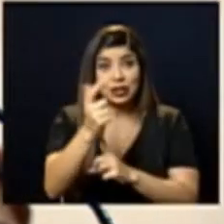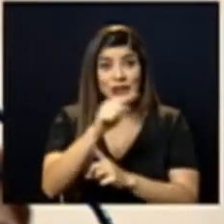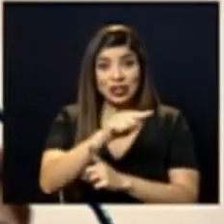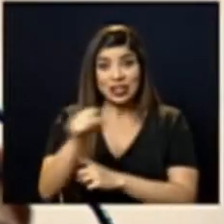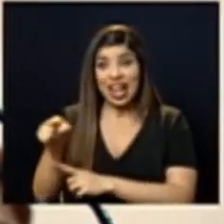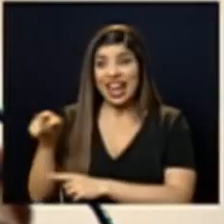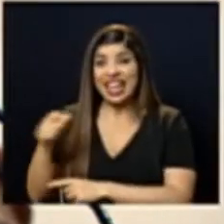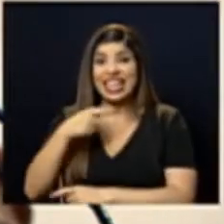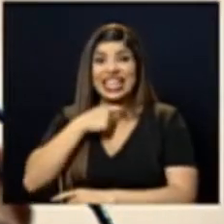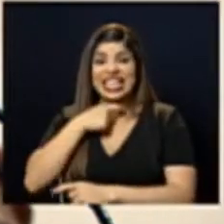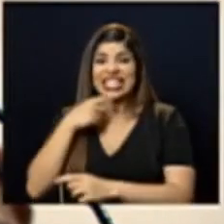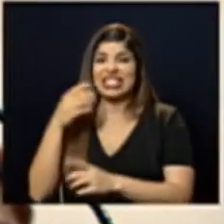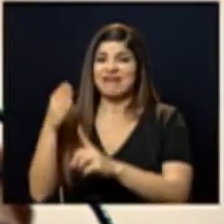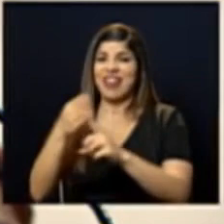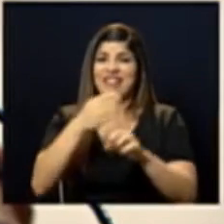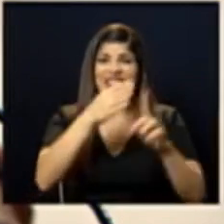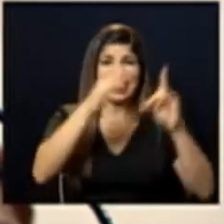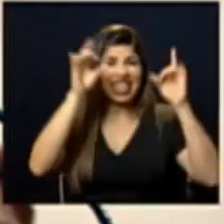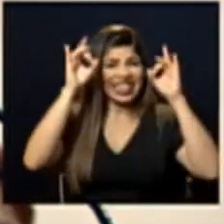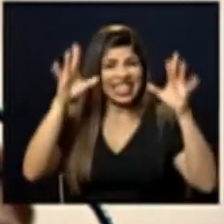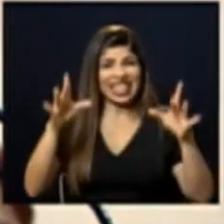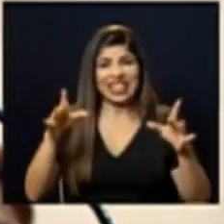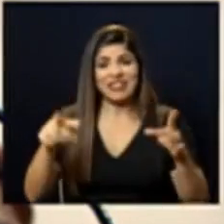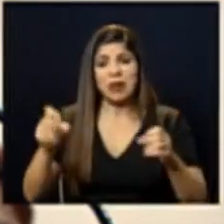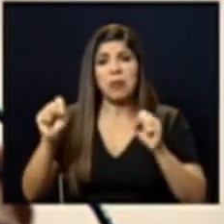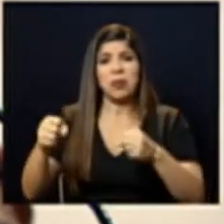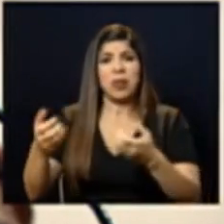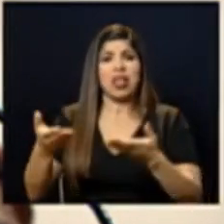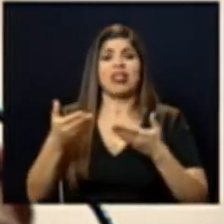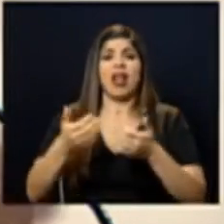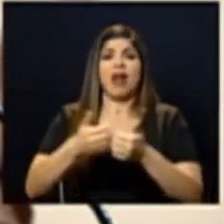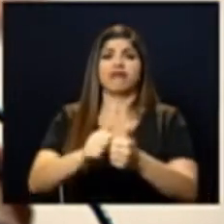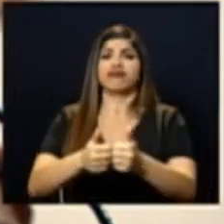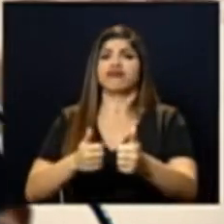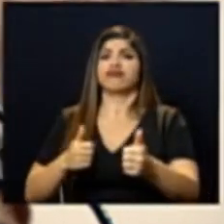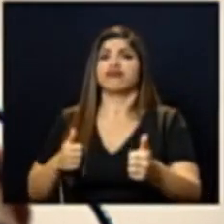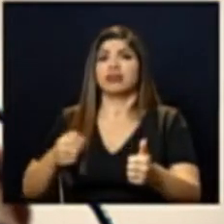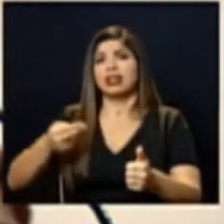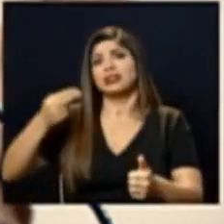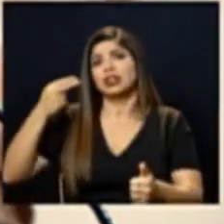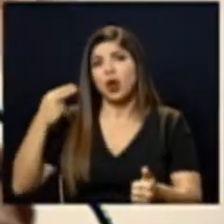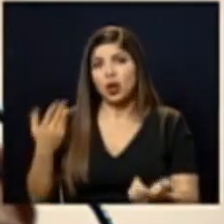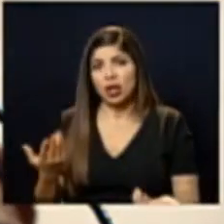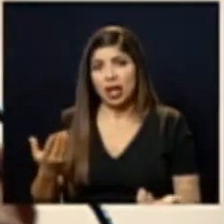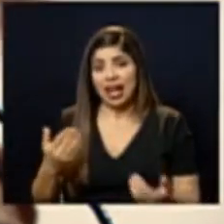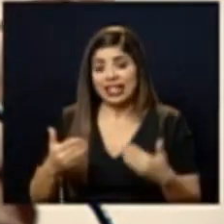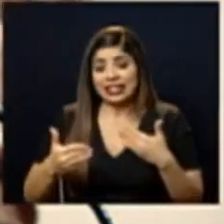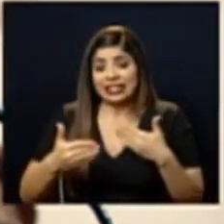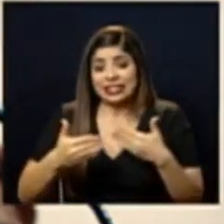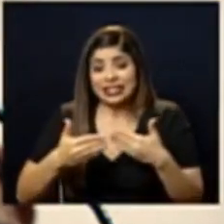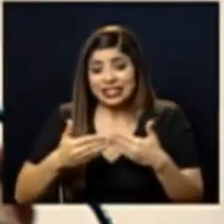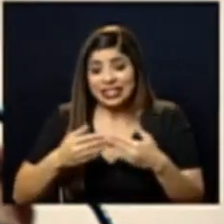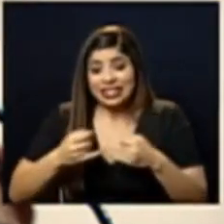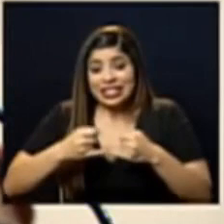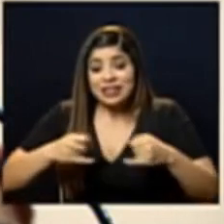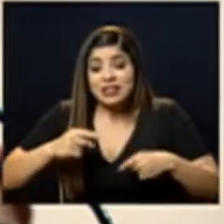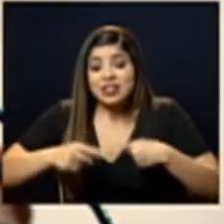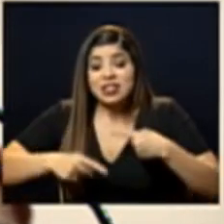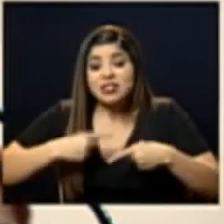una tragedia y un retroceso histórico. Estuvimos al borde de la quiebra.